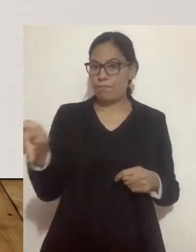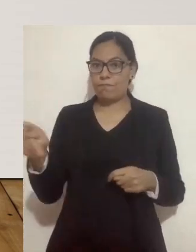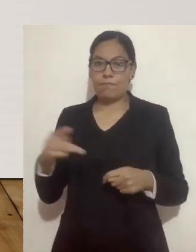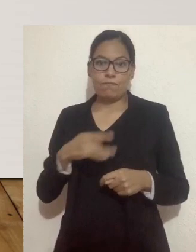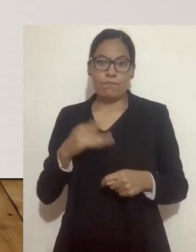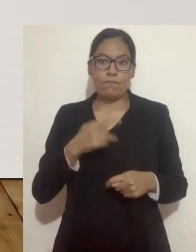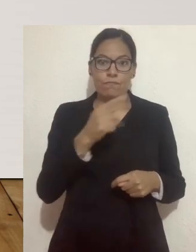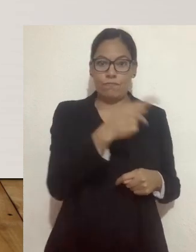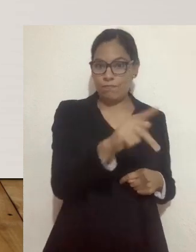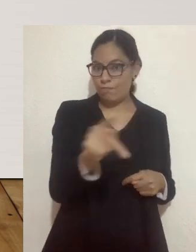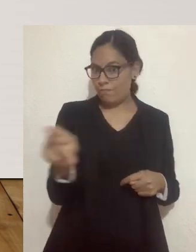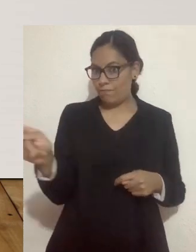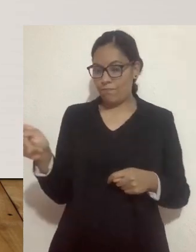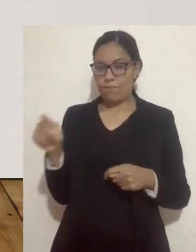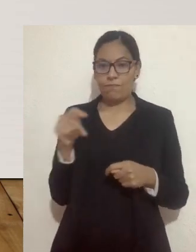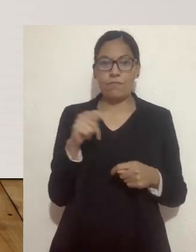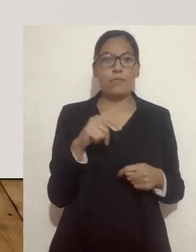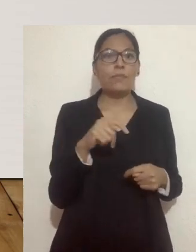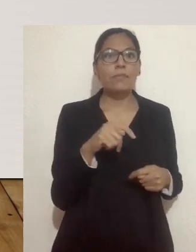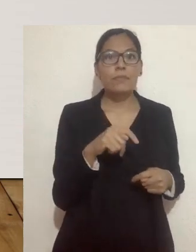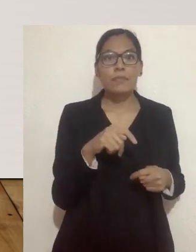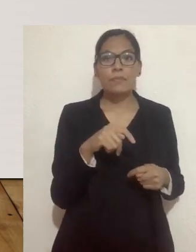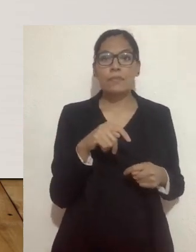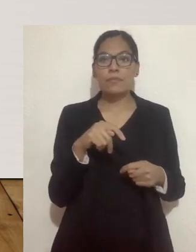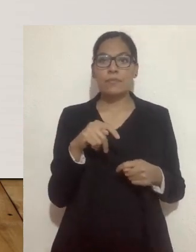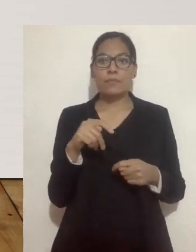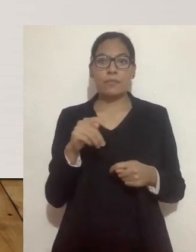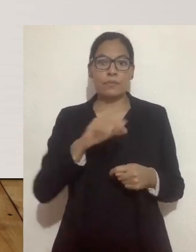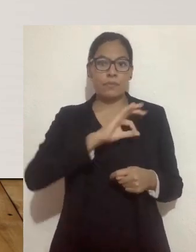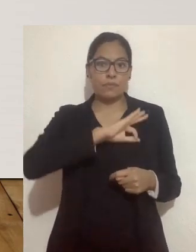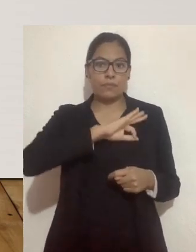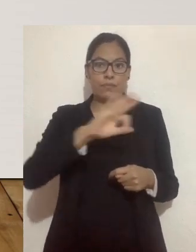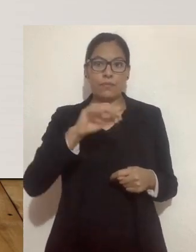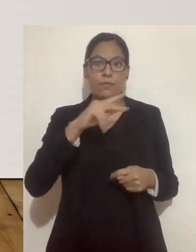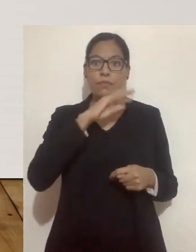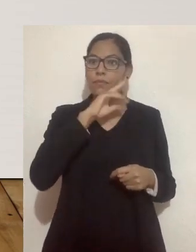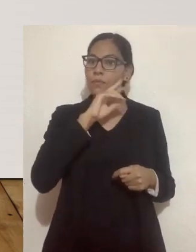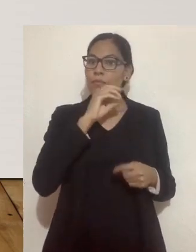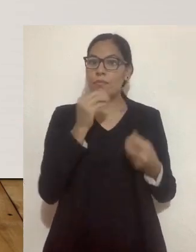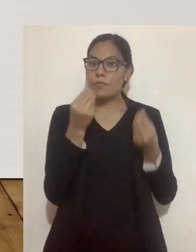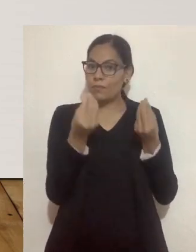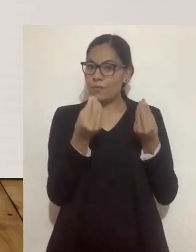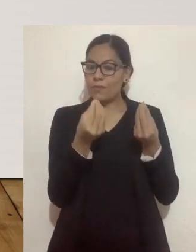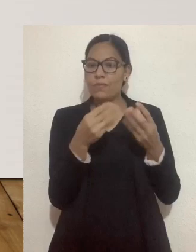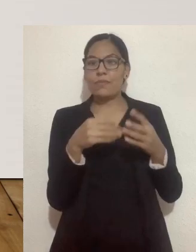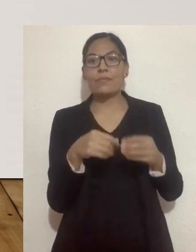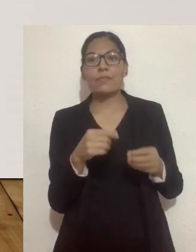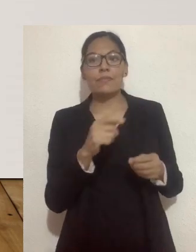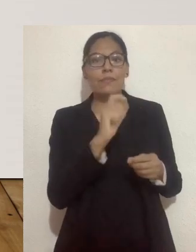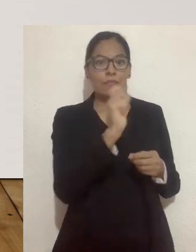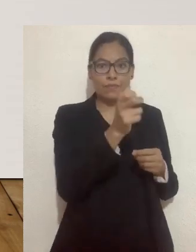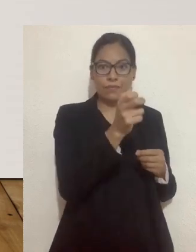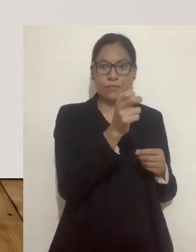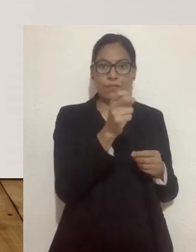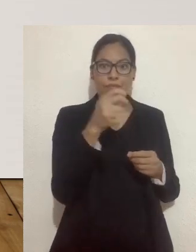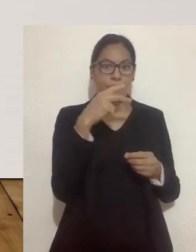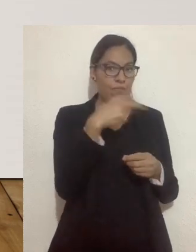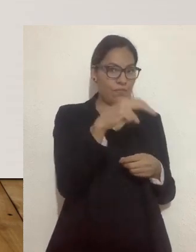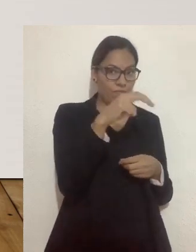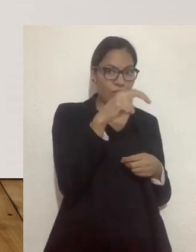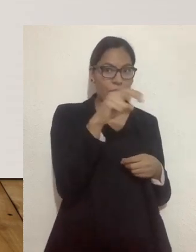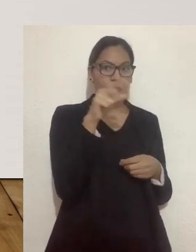otro siente, lo cual nos puede llevar a una preocupación excesiva por lo que le sucede al